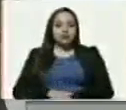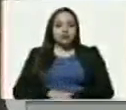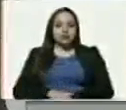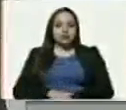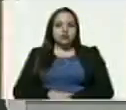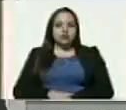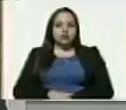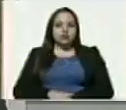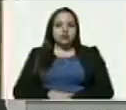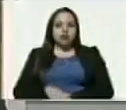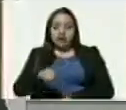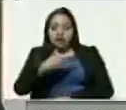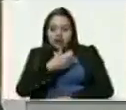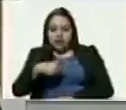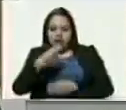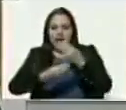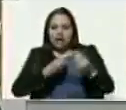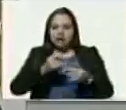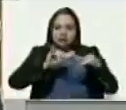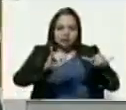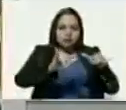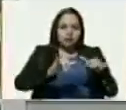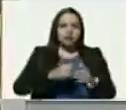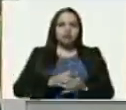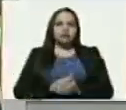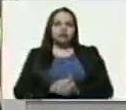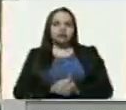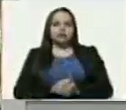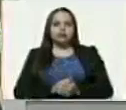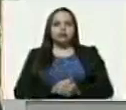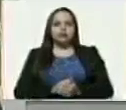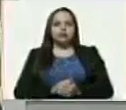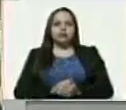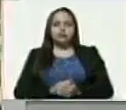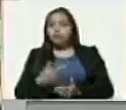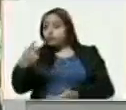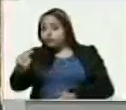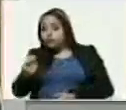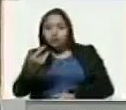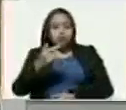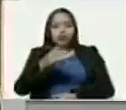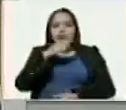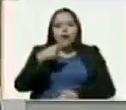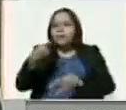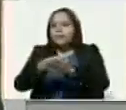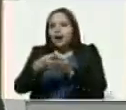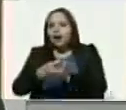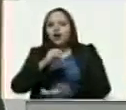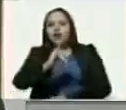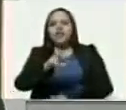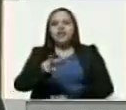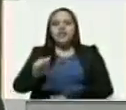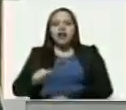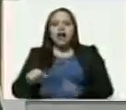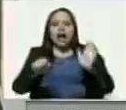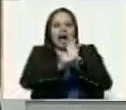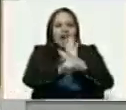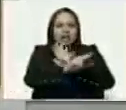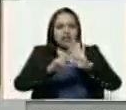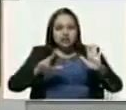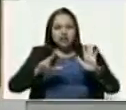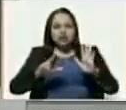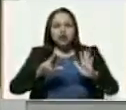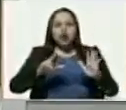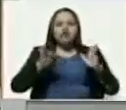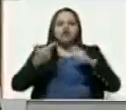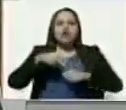porque a veces se quiere hacer ver de esa manera. No, eso está exento. Artículo número 8, numeral 4, si no me